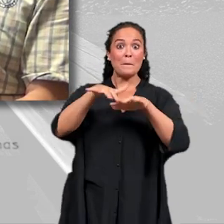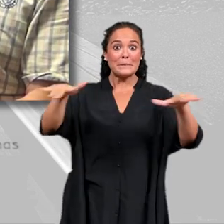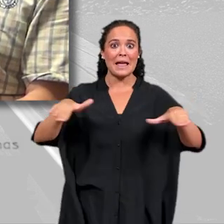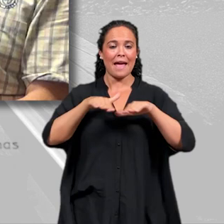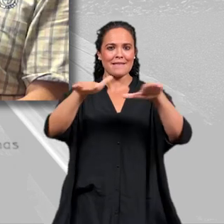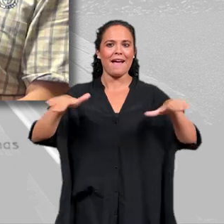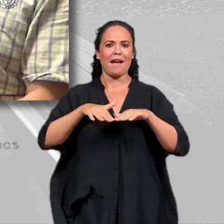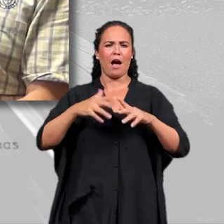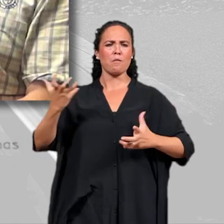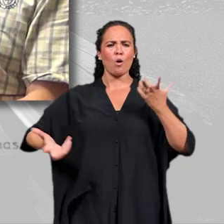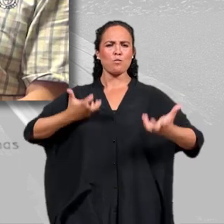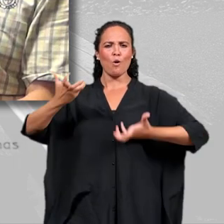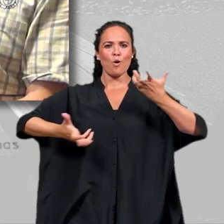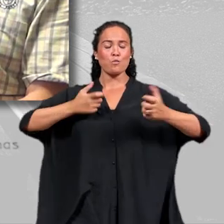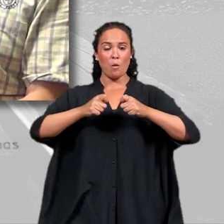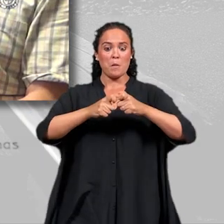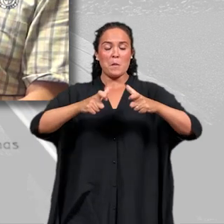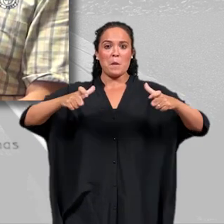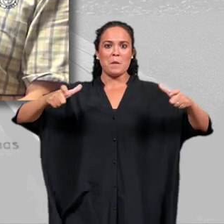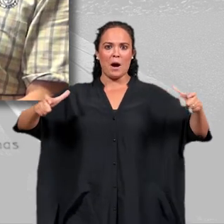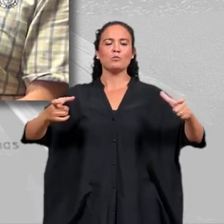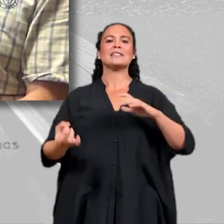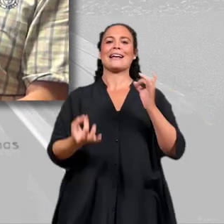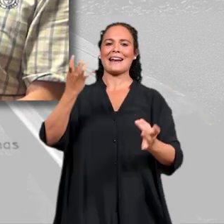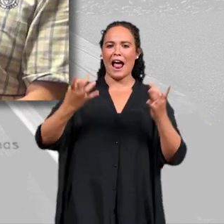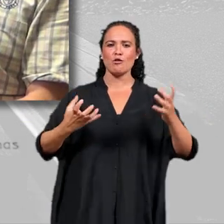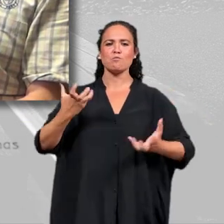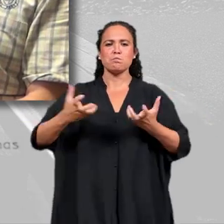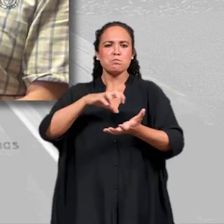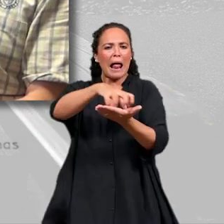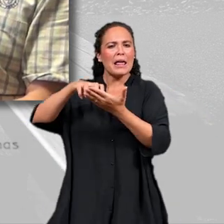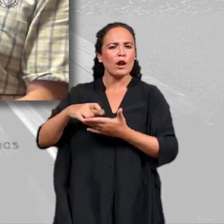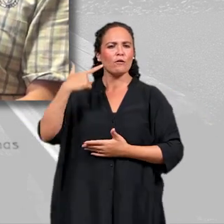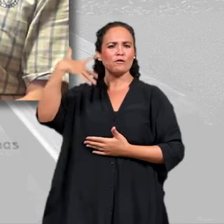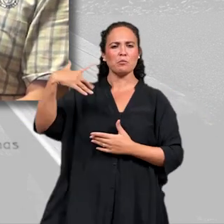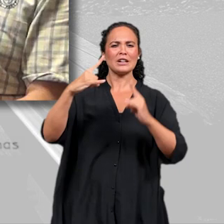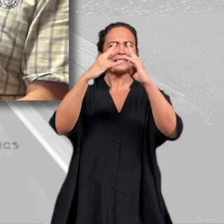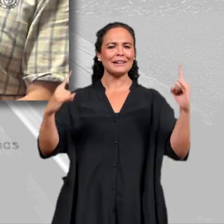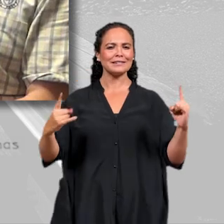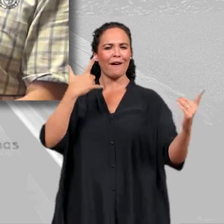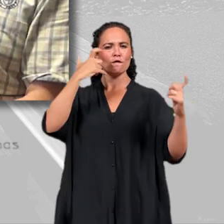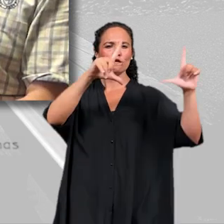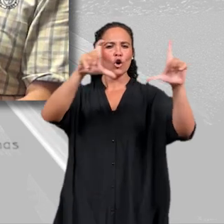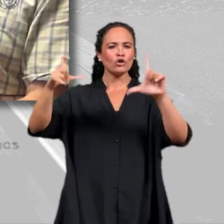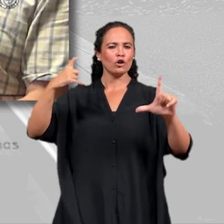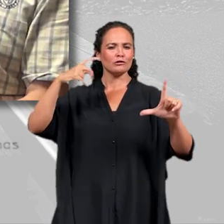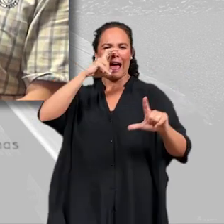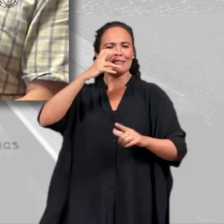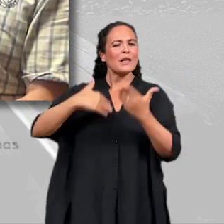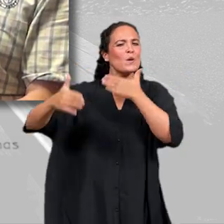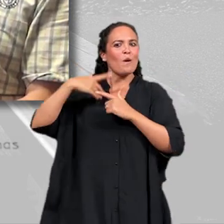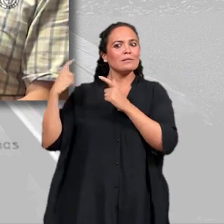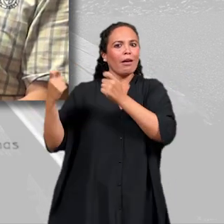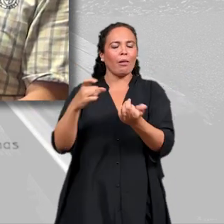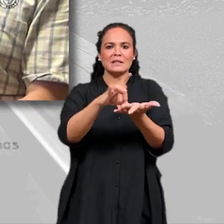o a los baños de agua, pues se crearon balnearios, las famosas casetas esas que se ven en las fotos antiguas, que eran